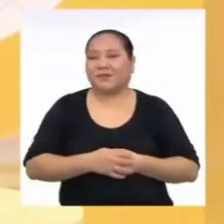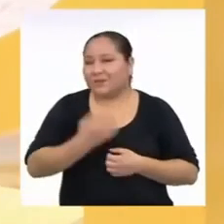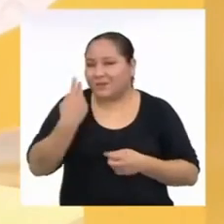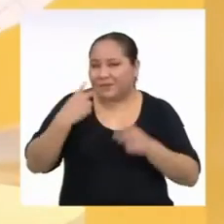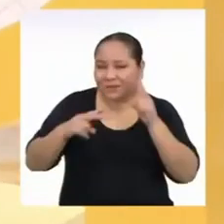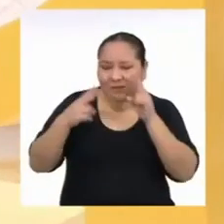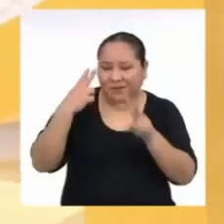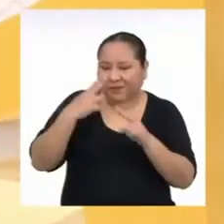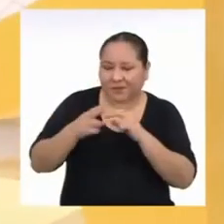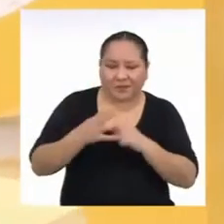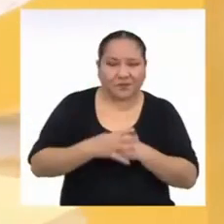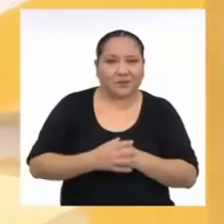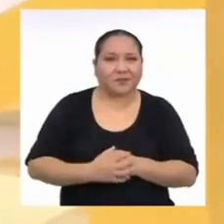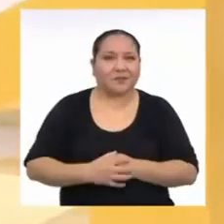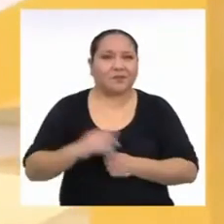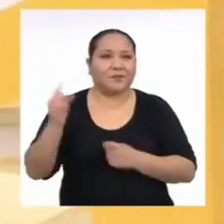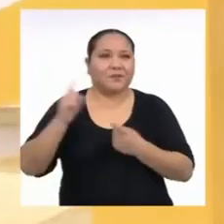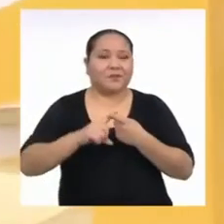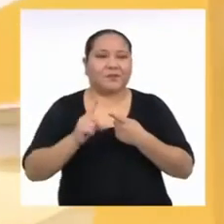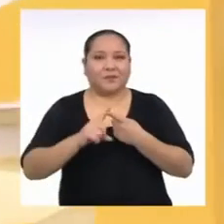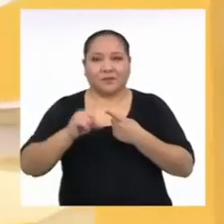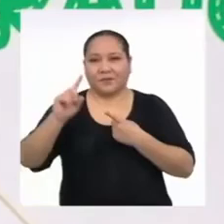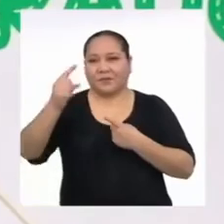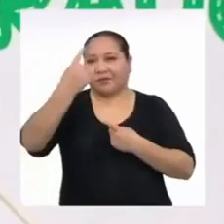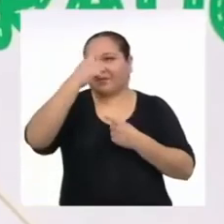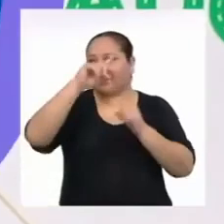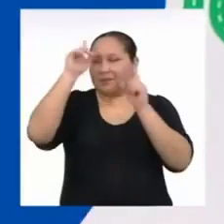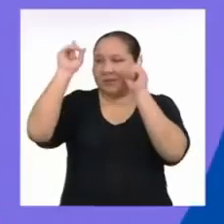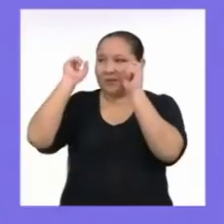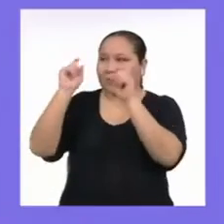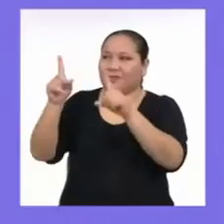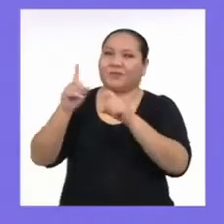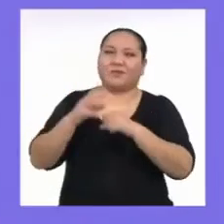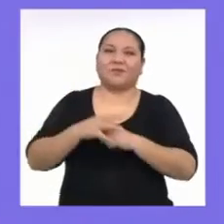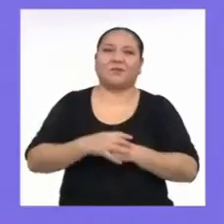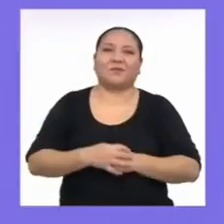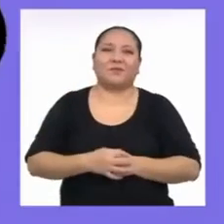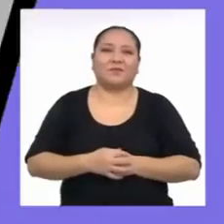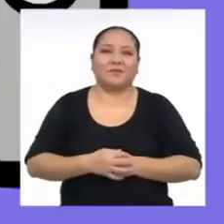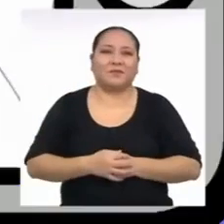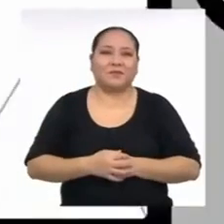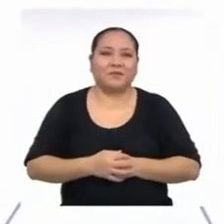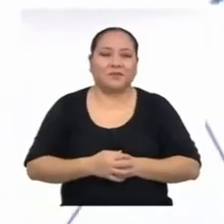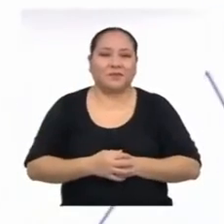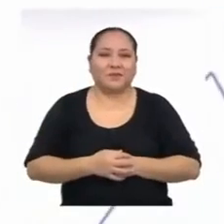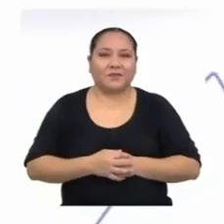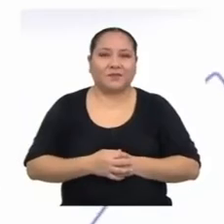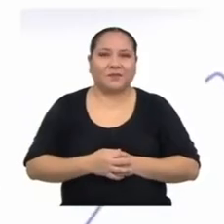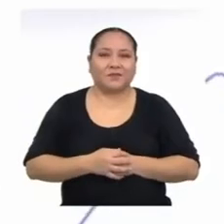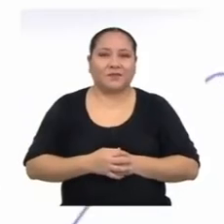A ver, primera pregunta.